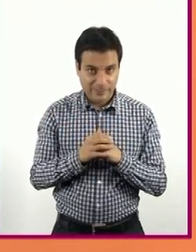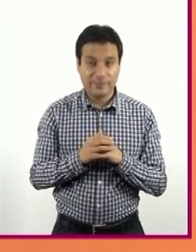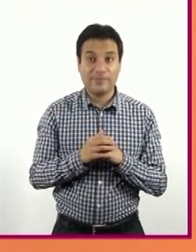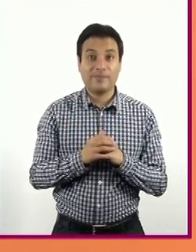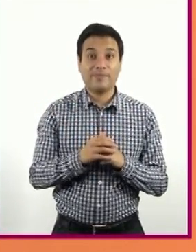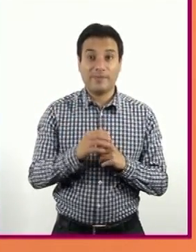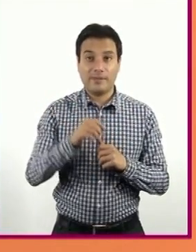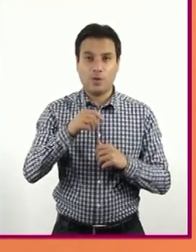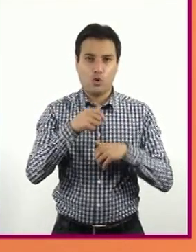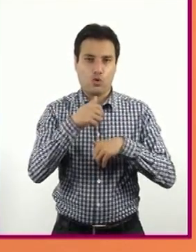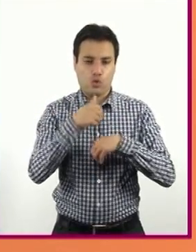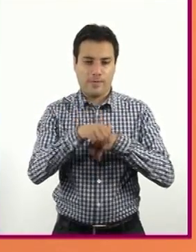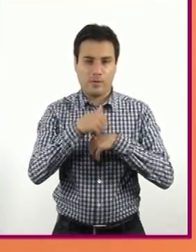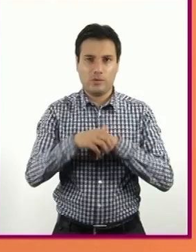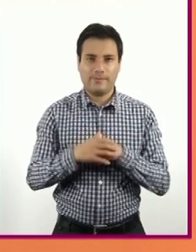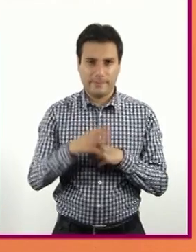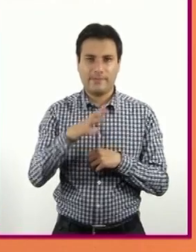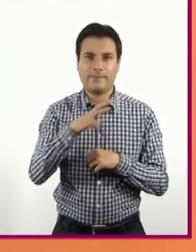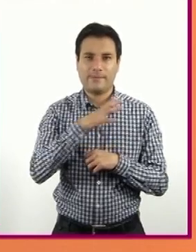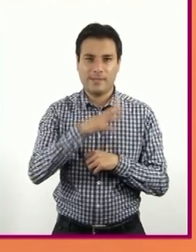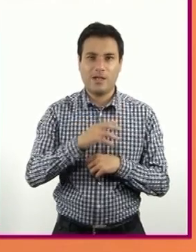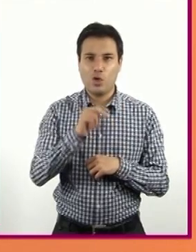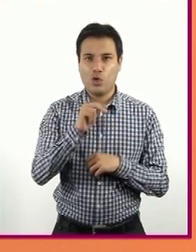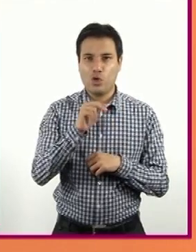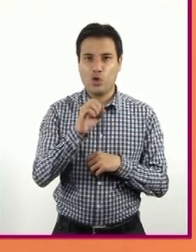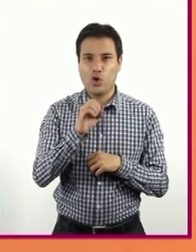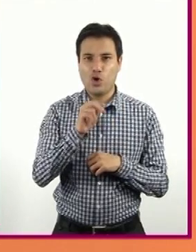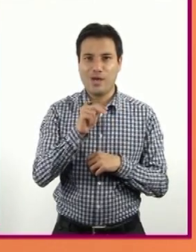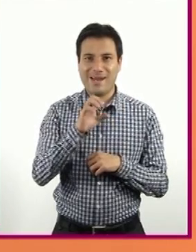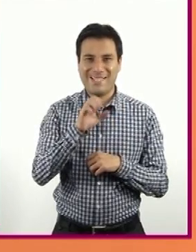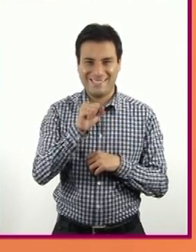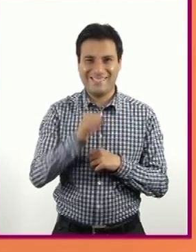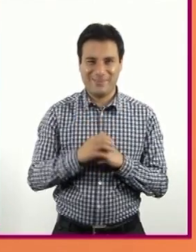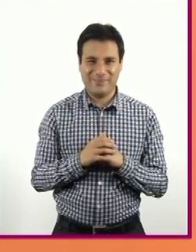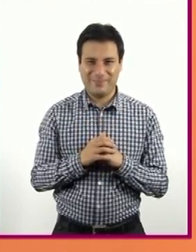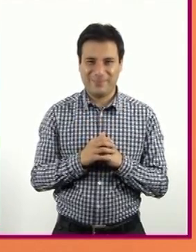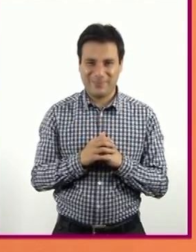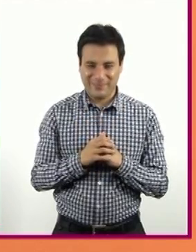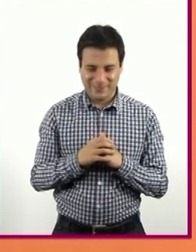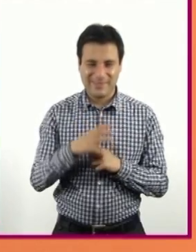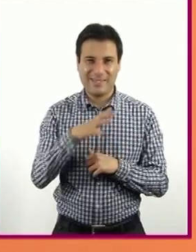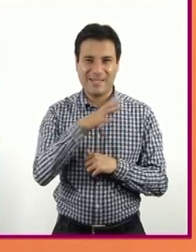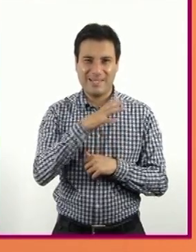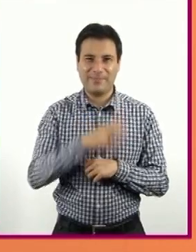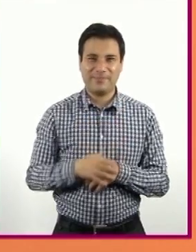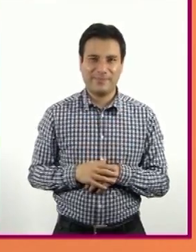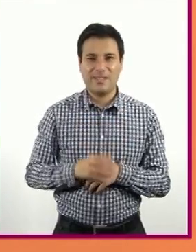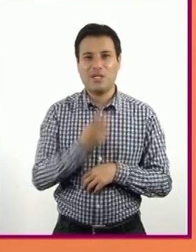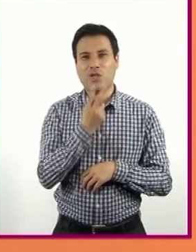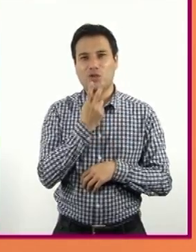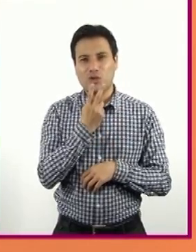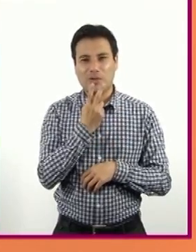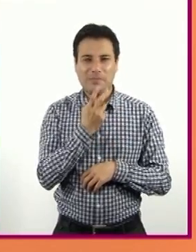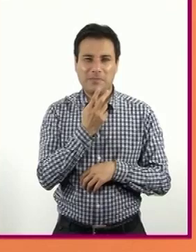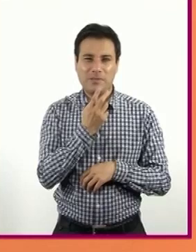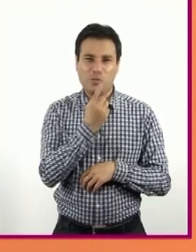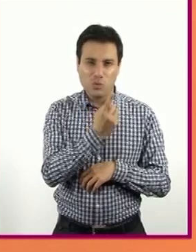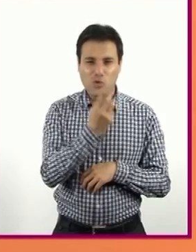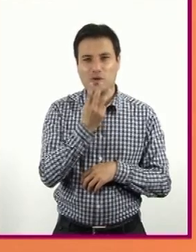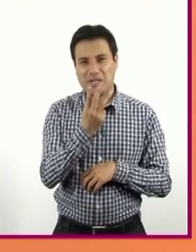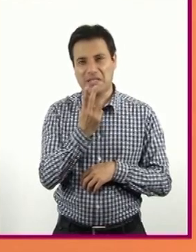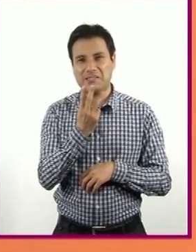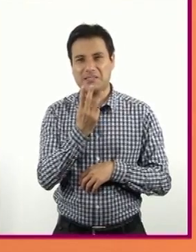casas con números nones y del otro lado de la banqueta hay números pares. Si vemos